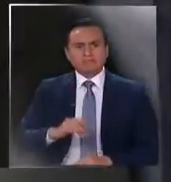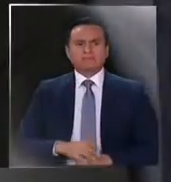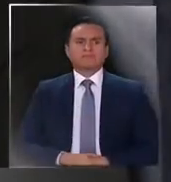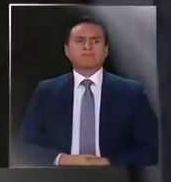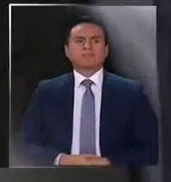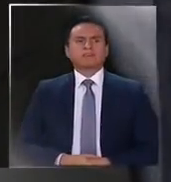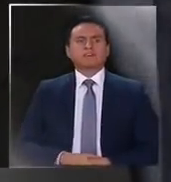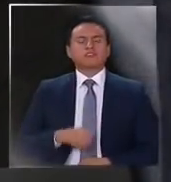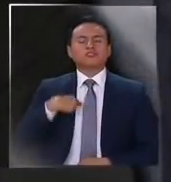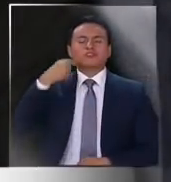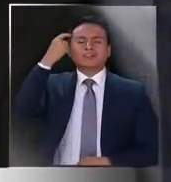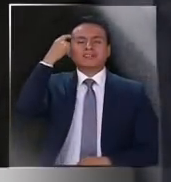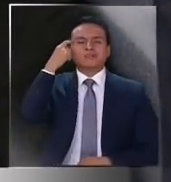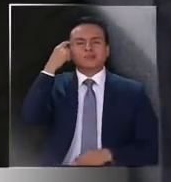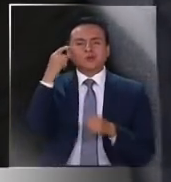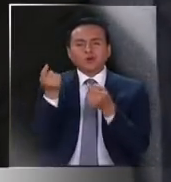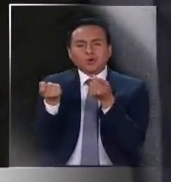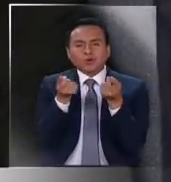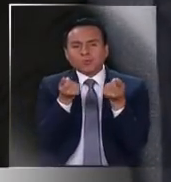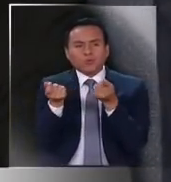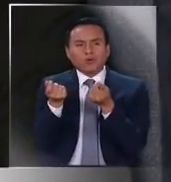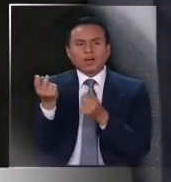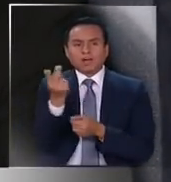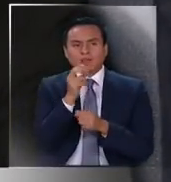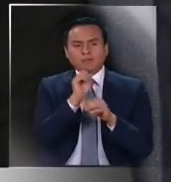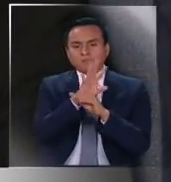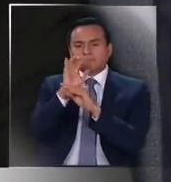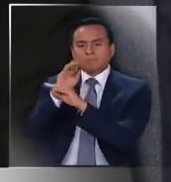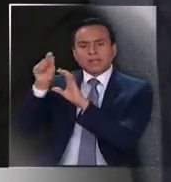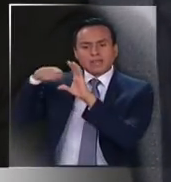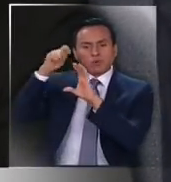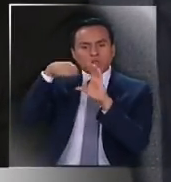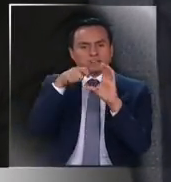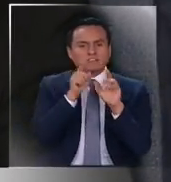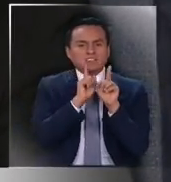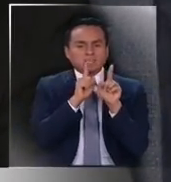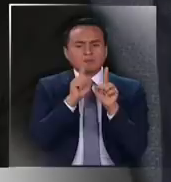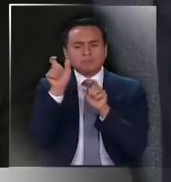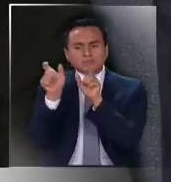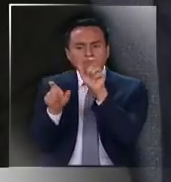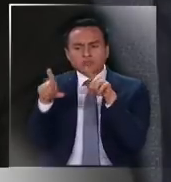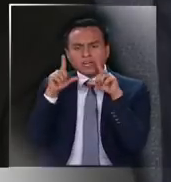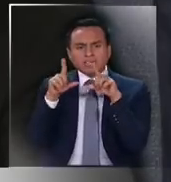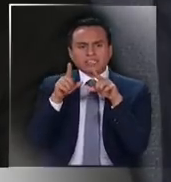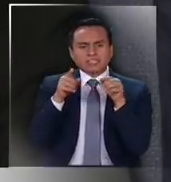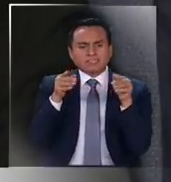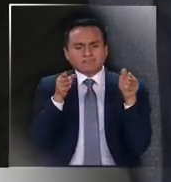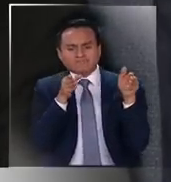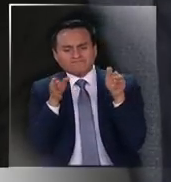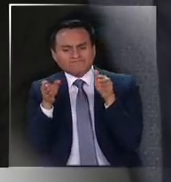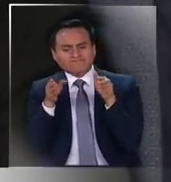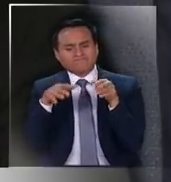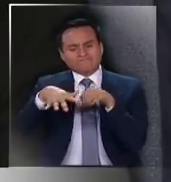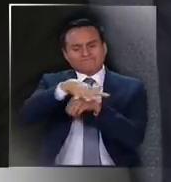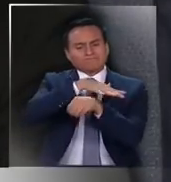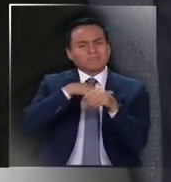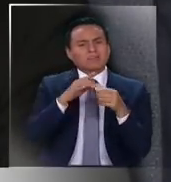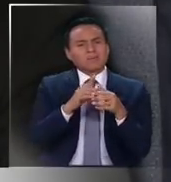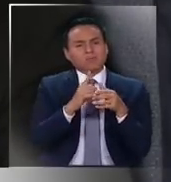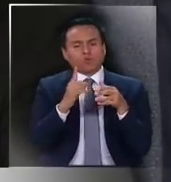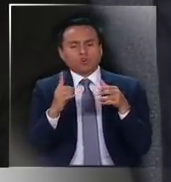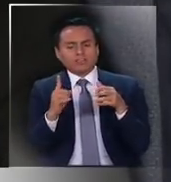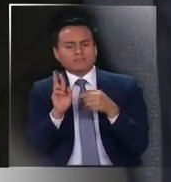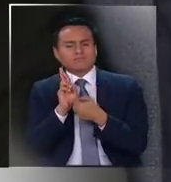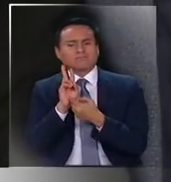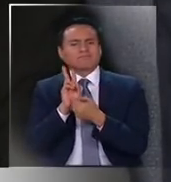Creo que si tienen algo en común es que ambas películas de alguna manera toman personajes que están en los bordes de